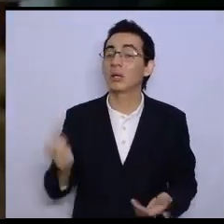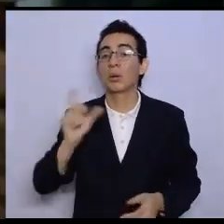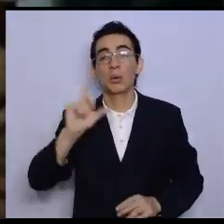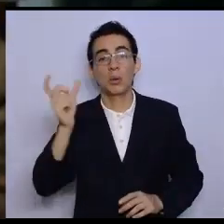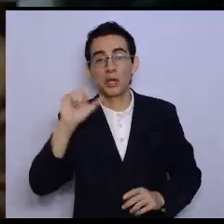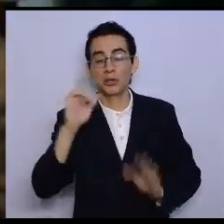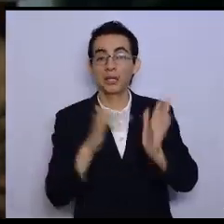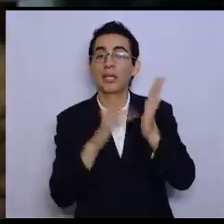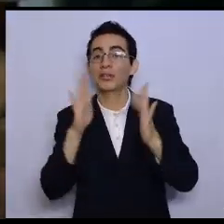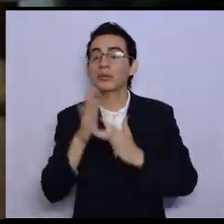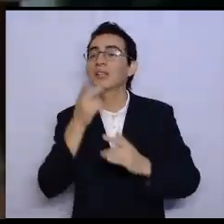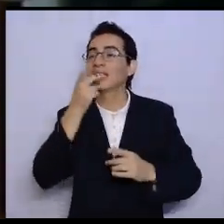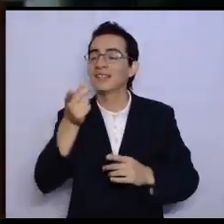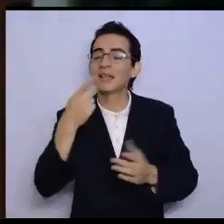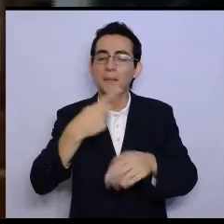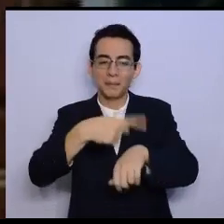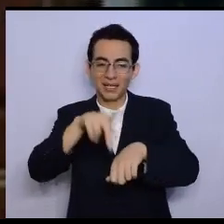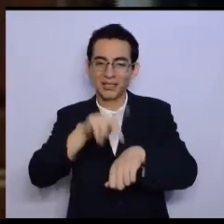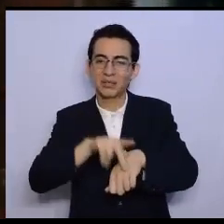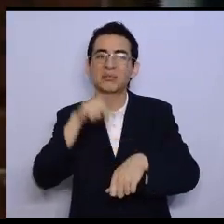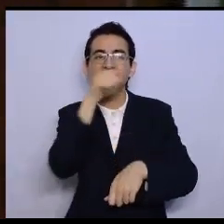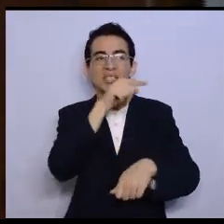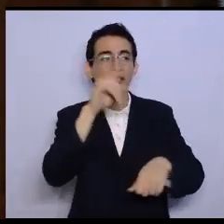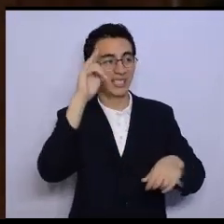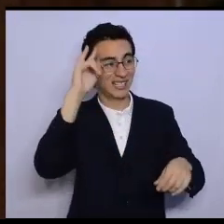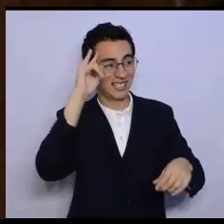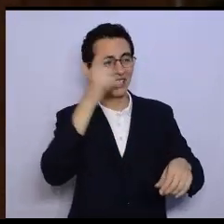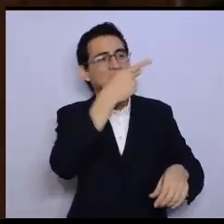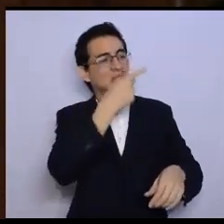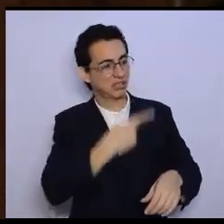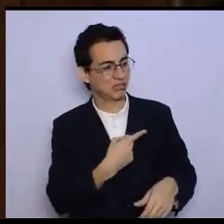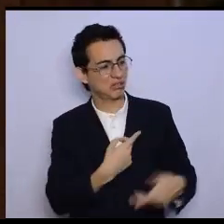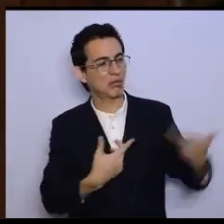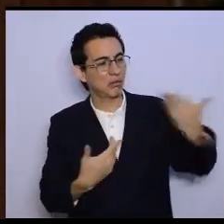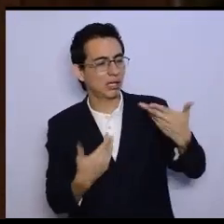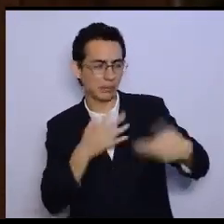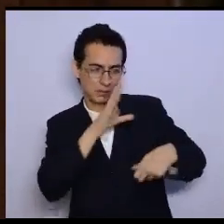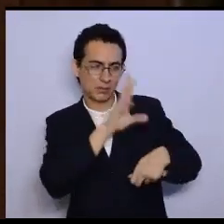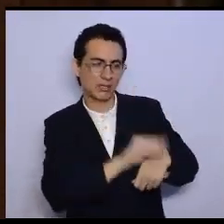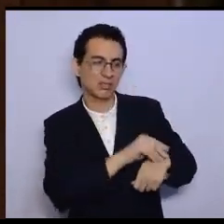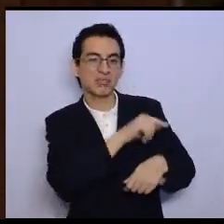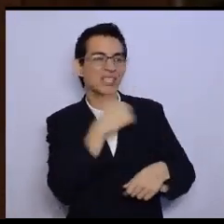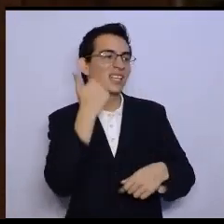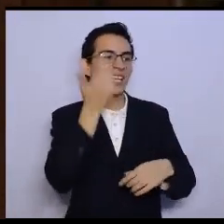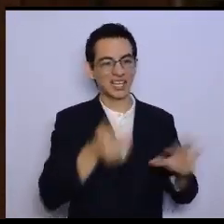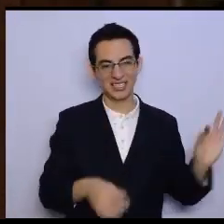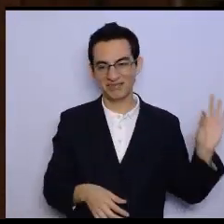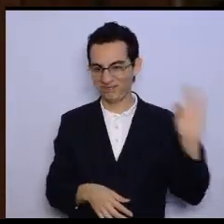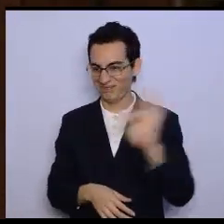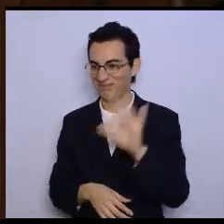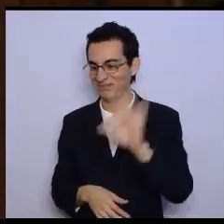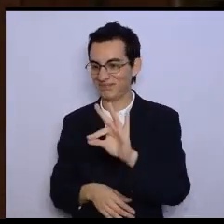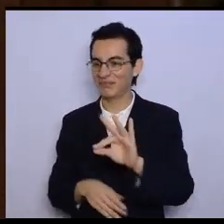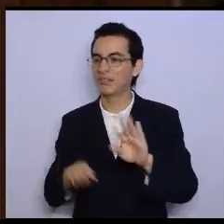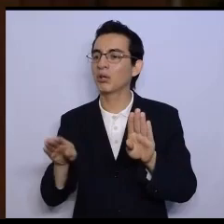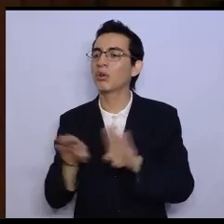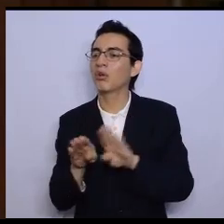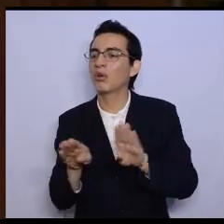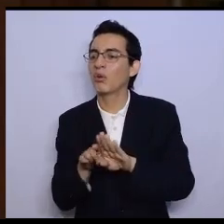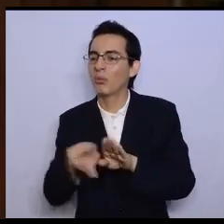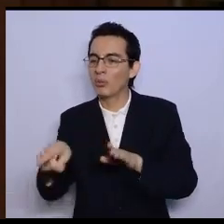cuando Jesús le dice: Pedro, Satanás me ha pedido permiso porque te quieres zarandear como a